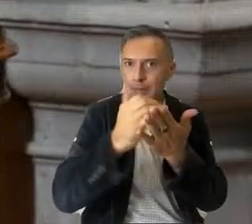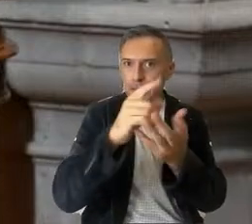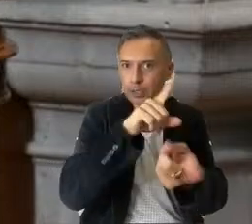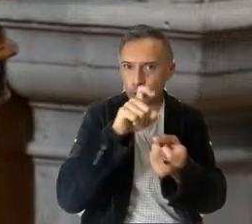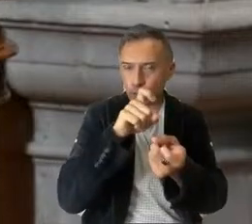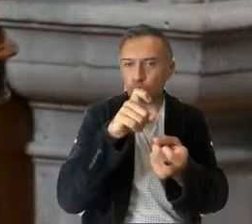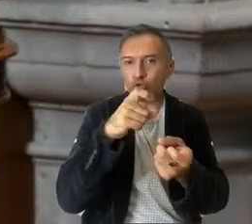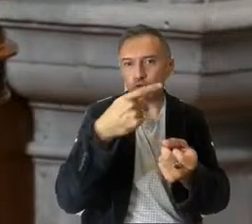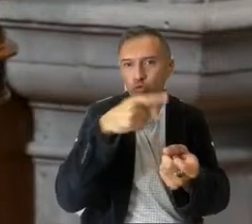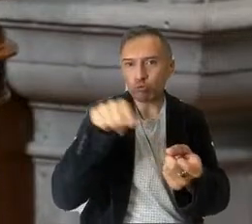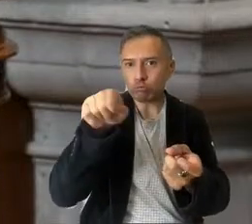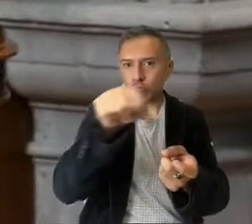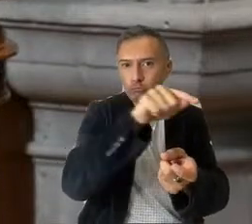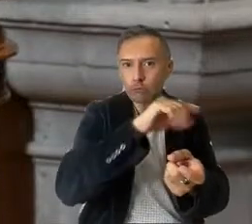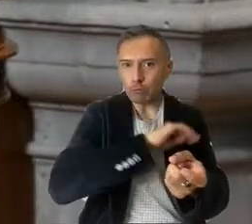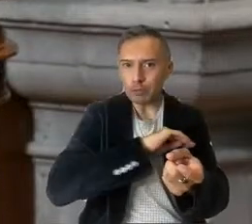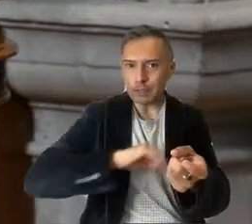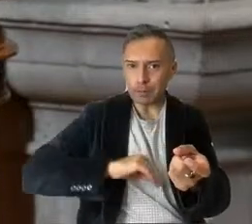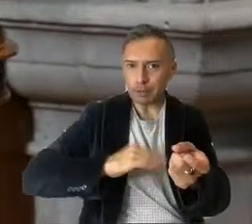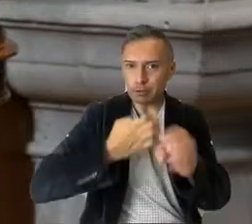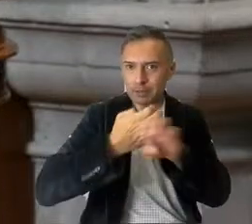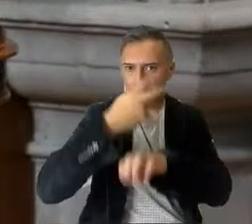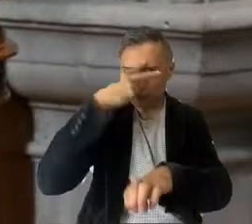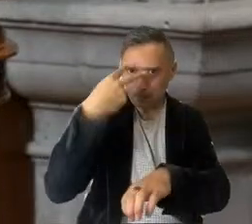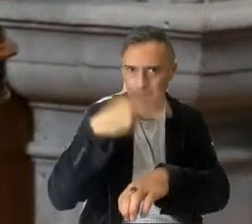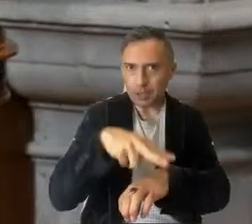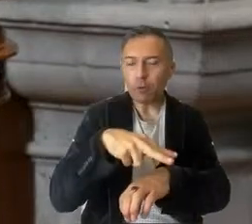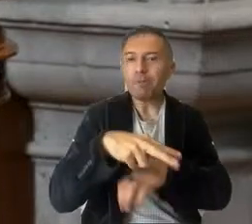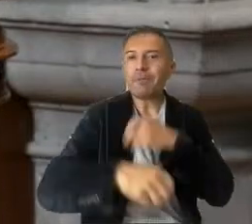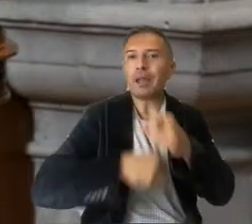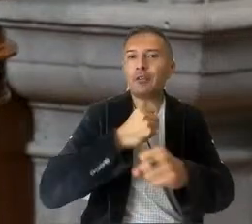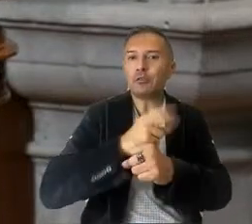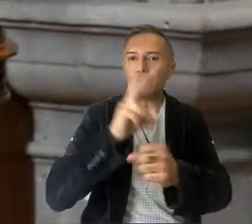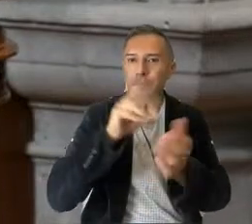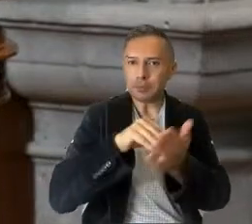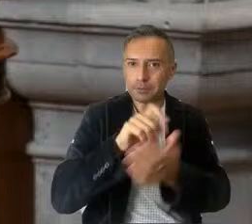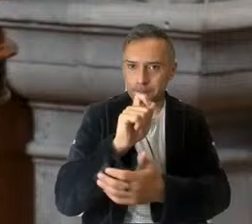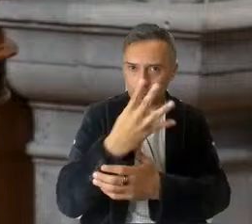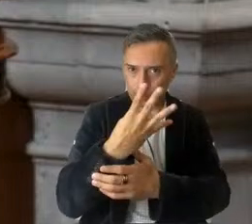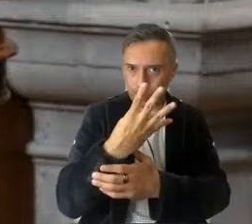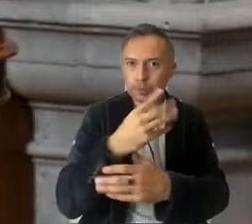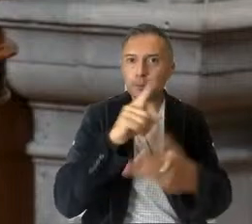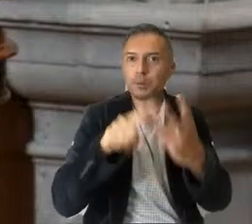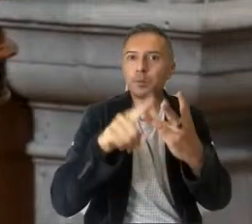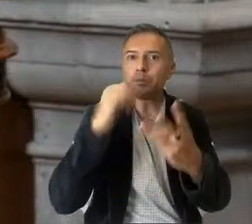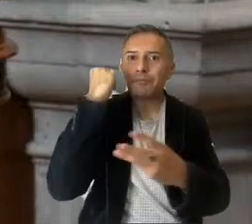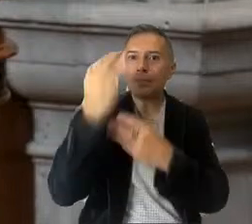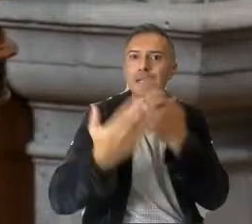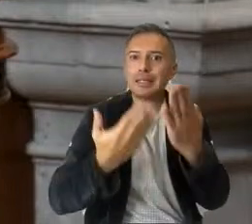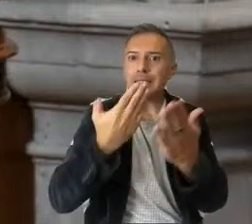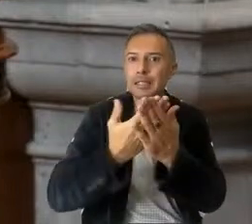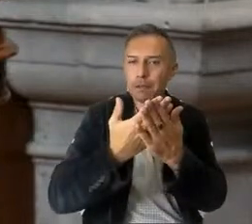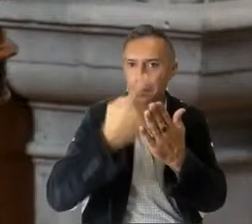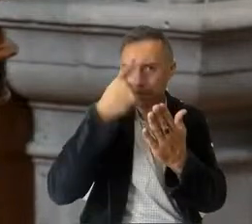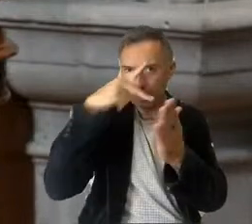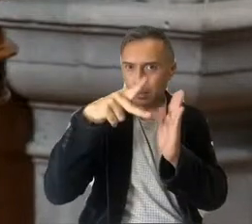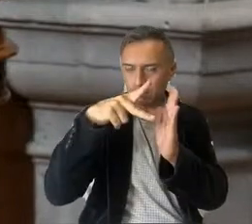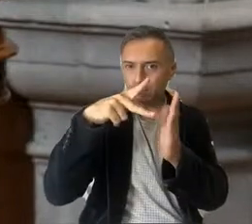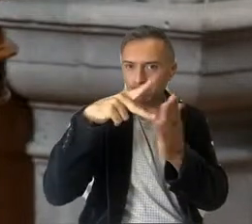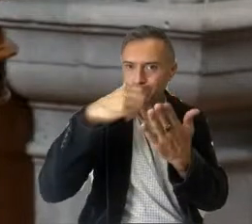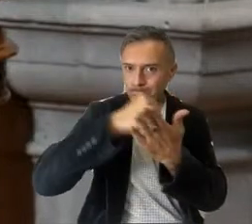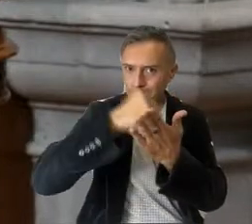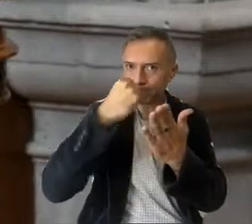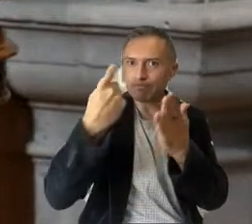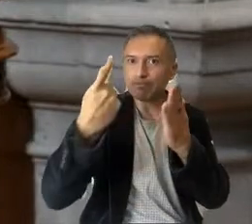Ingresos de los Municipios del Estado de México para el ejercicio fiscal 2024. Iniciativa de